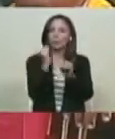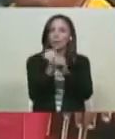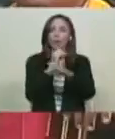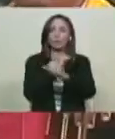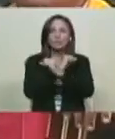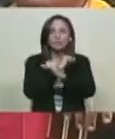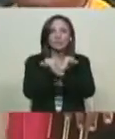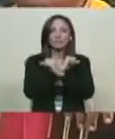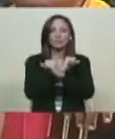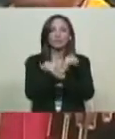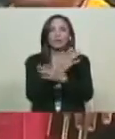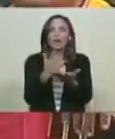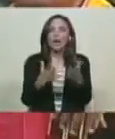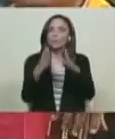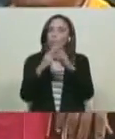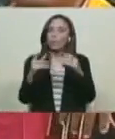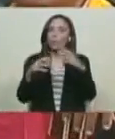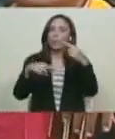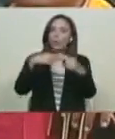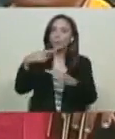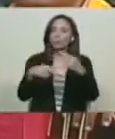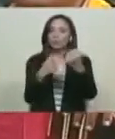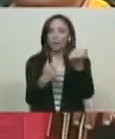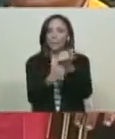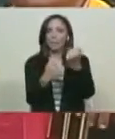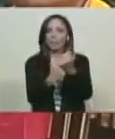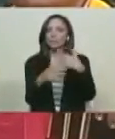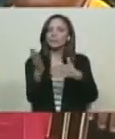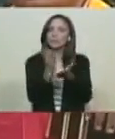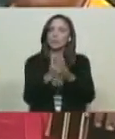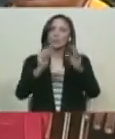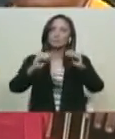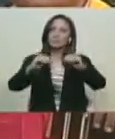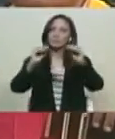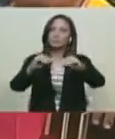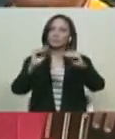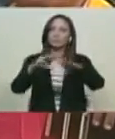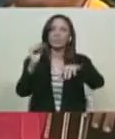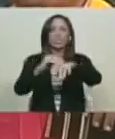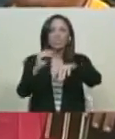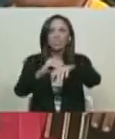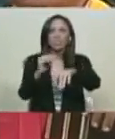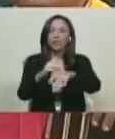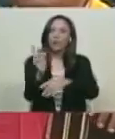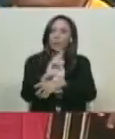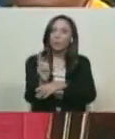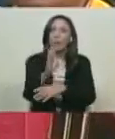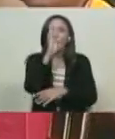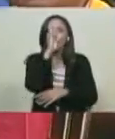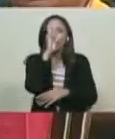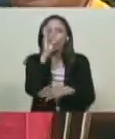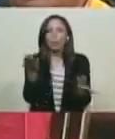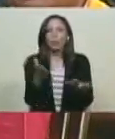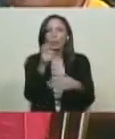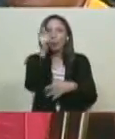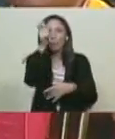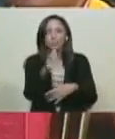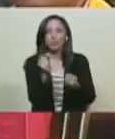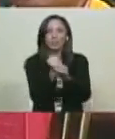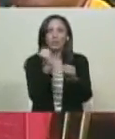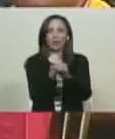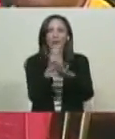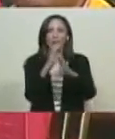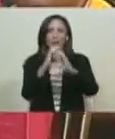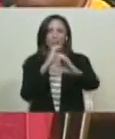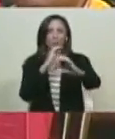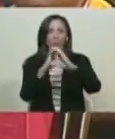gremios bolivarianos y revolucionarios, hemos venido clamando, presidente, por la creación del Banco del Transportista. Además de agradecerle que en el